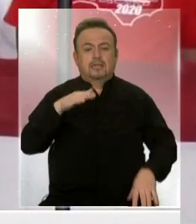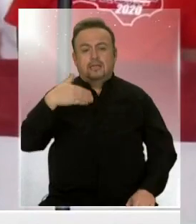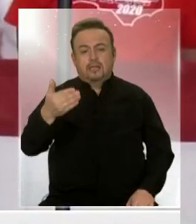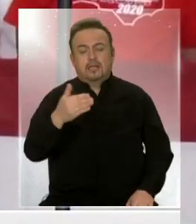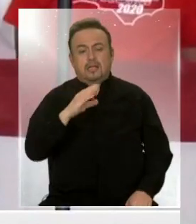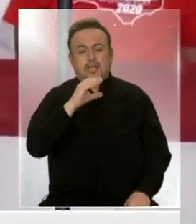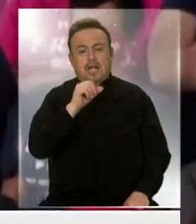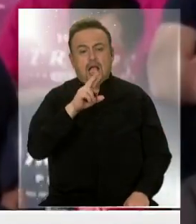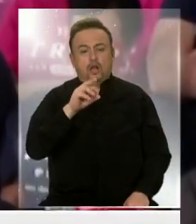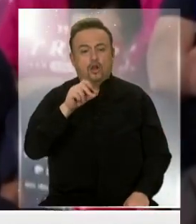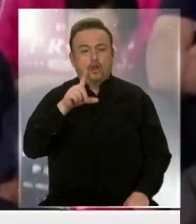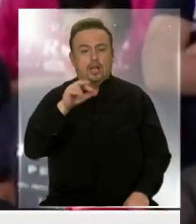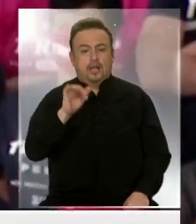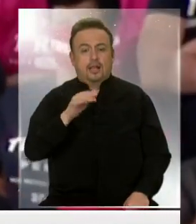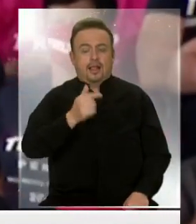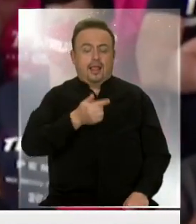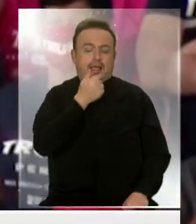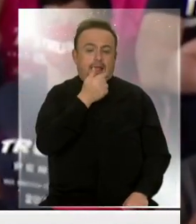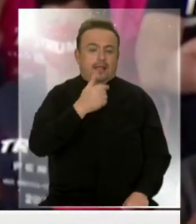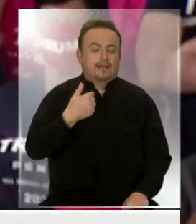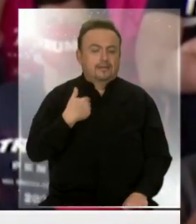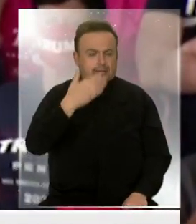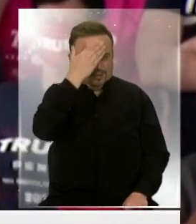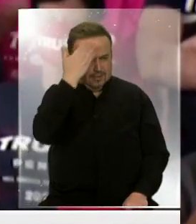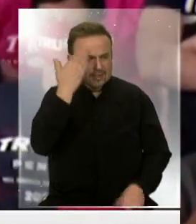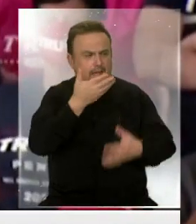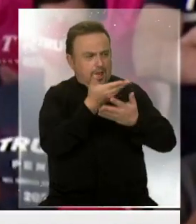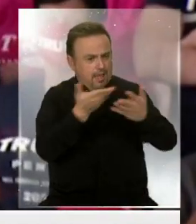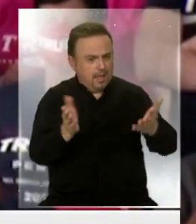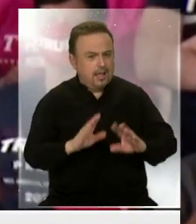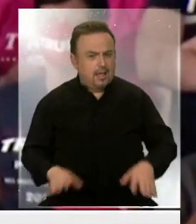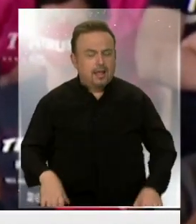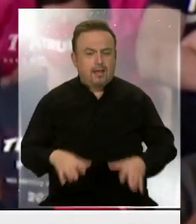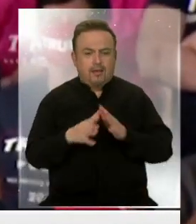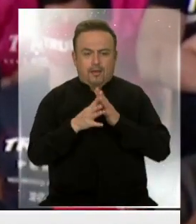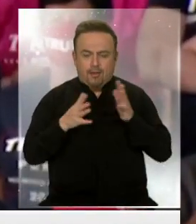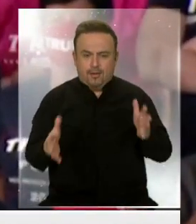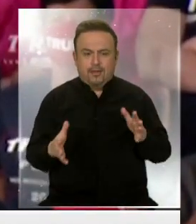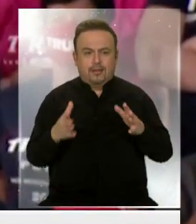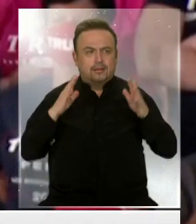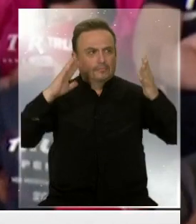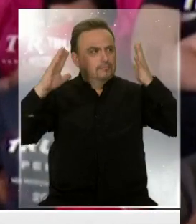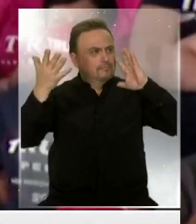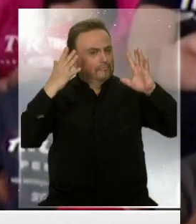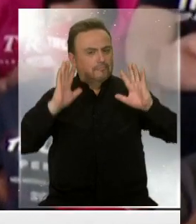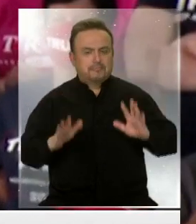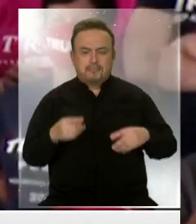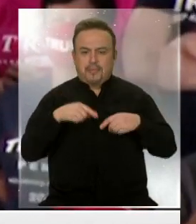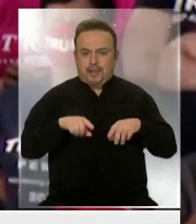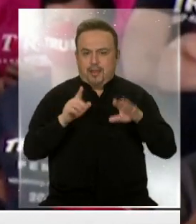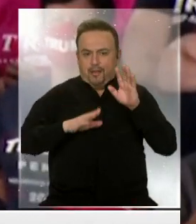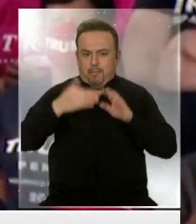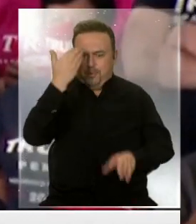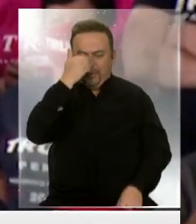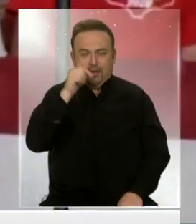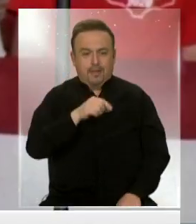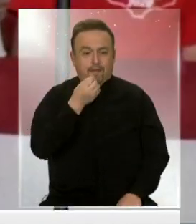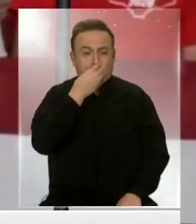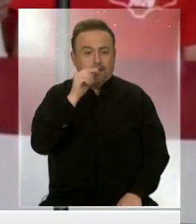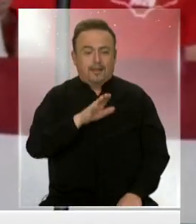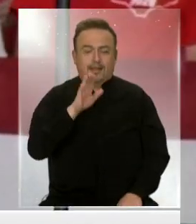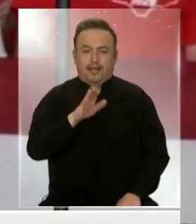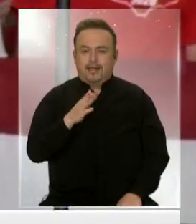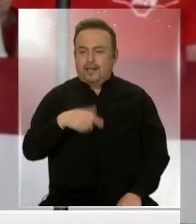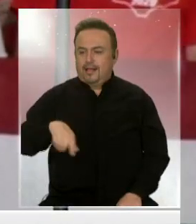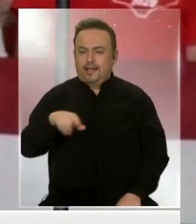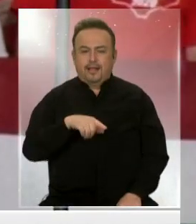Sur. De hecho, se rió de sí mismo, dijo, Trump es ahora un gran medioambientalista. Bueno, Florida es un swing